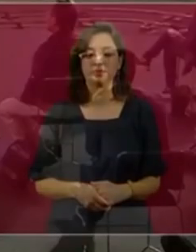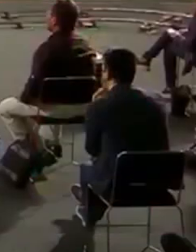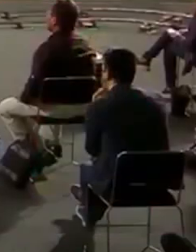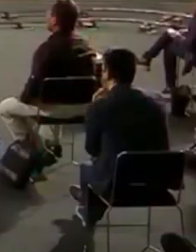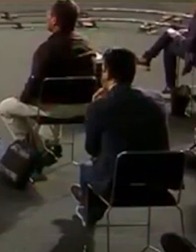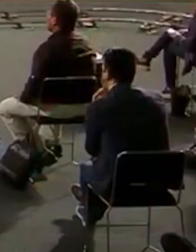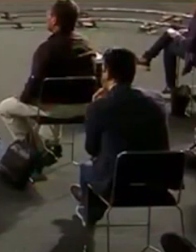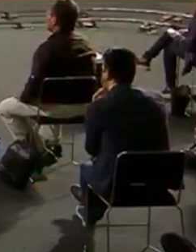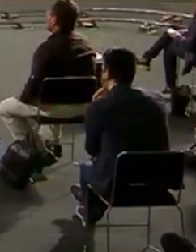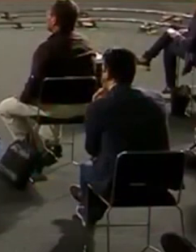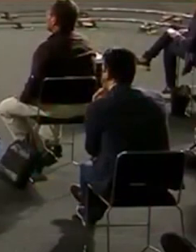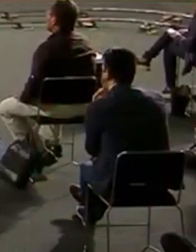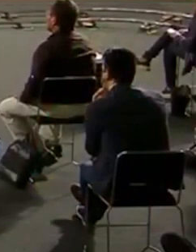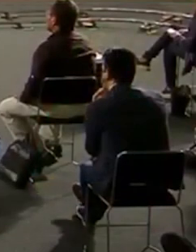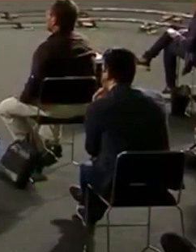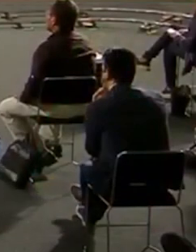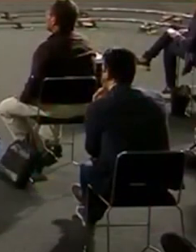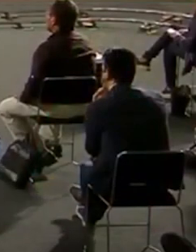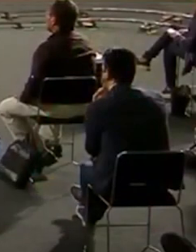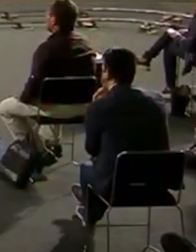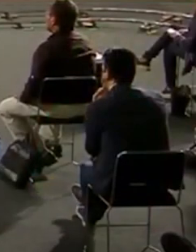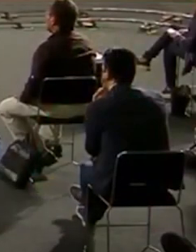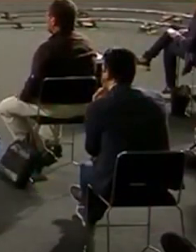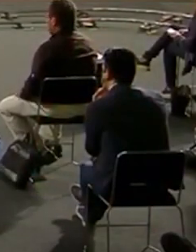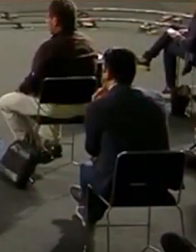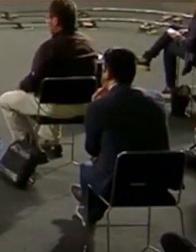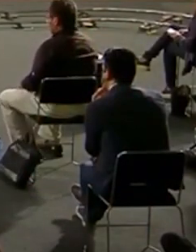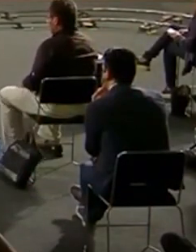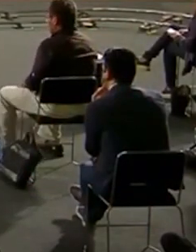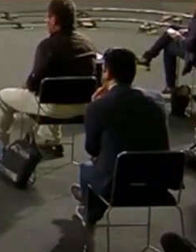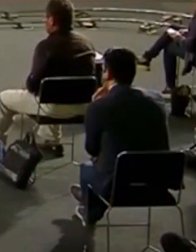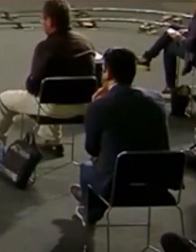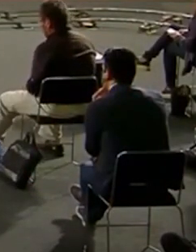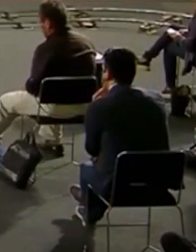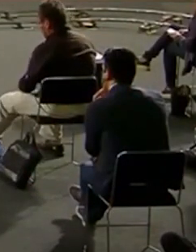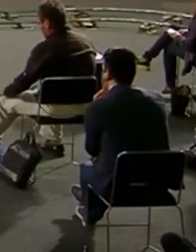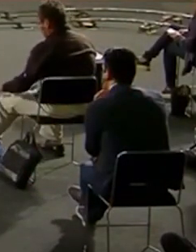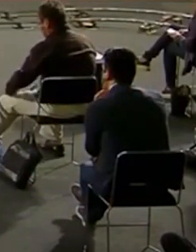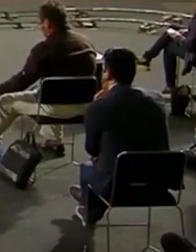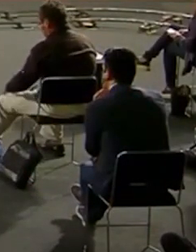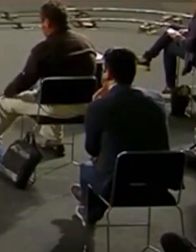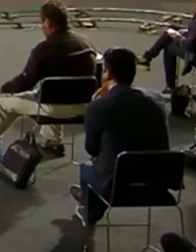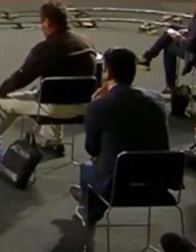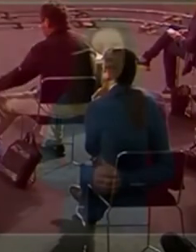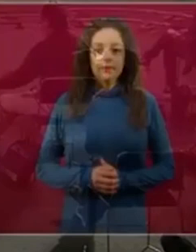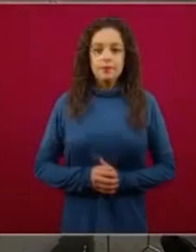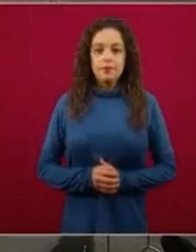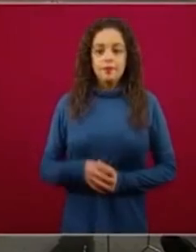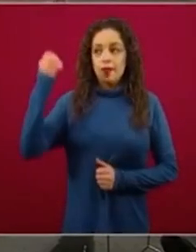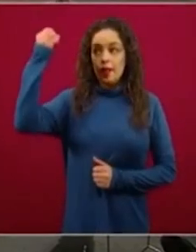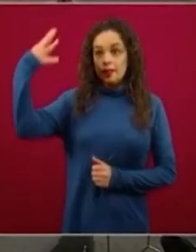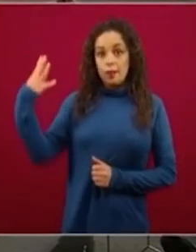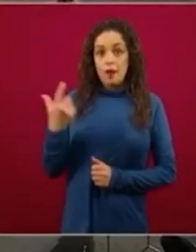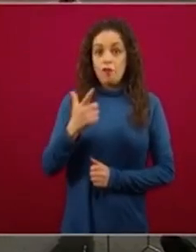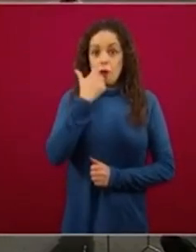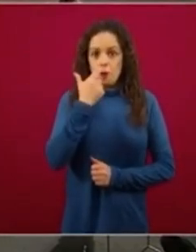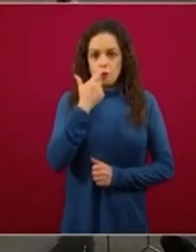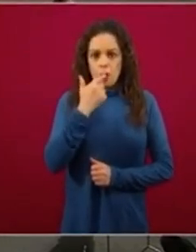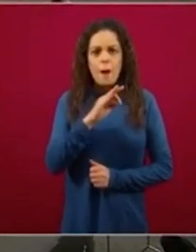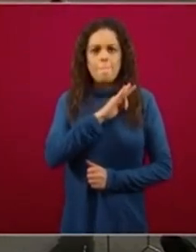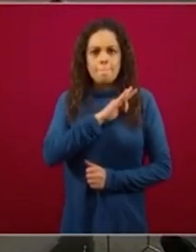por ejemplo se está permitiendo inclusive en semáforo rojo una ocupación máxima